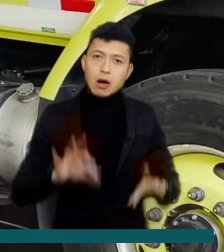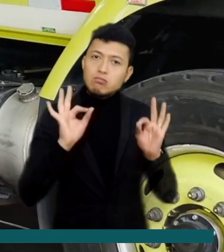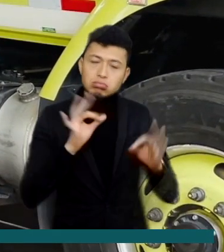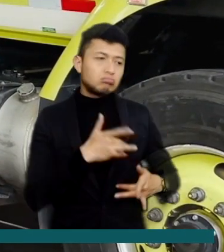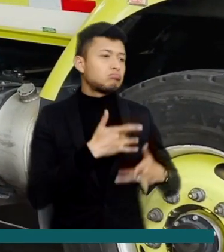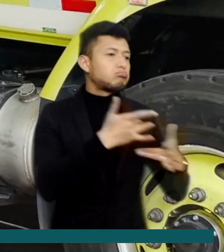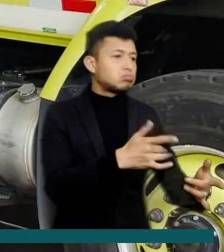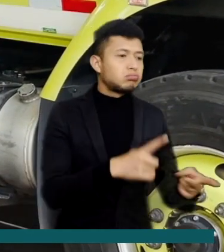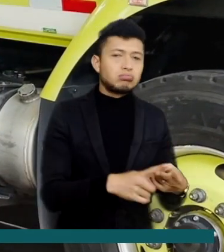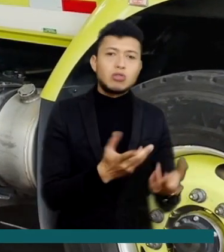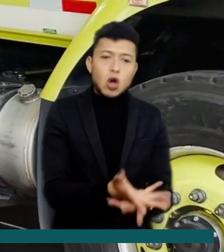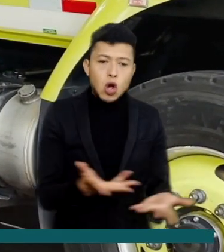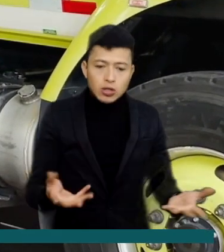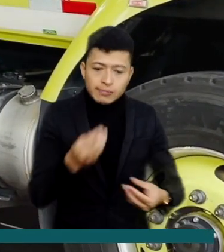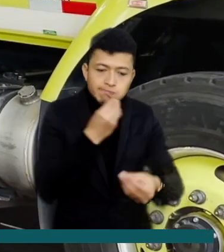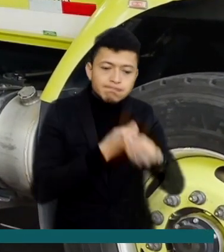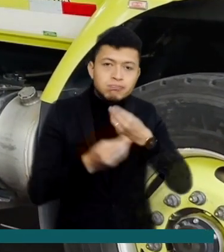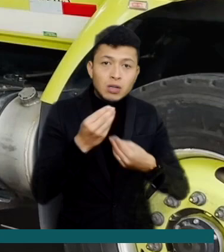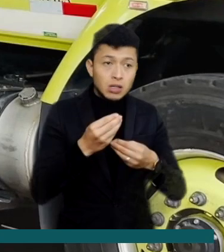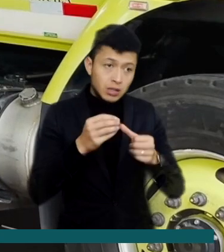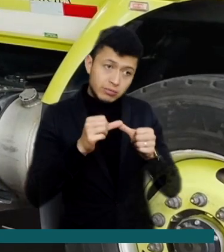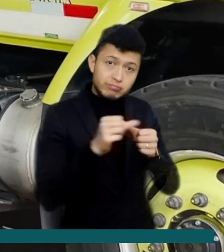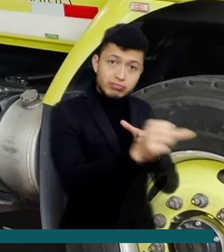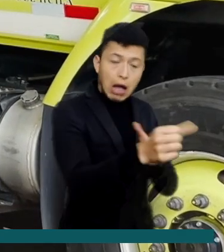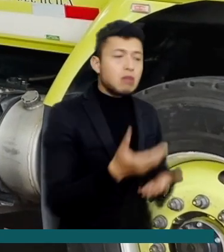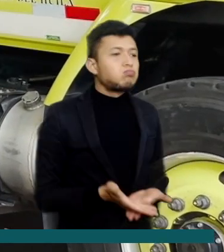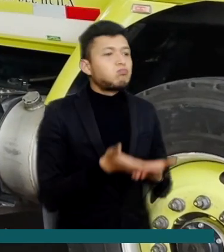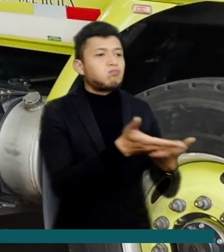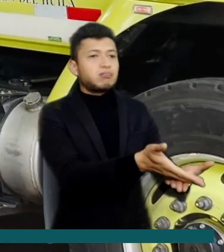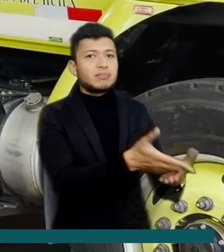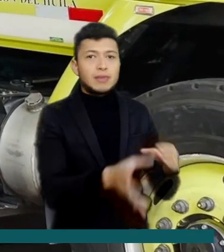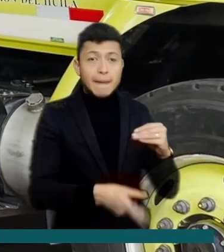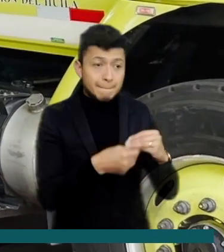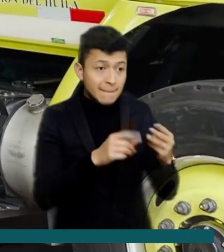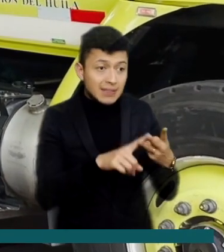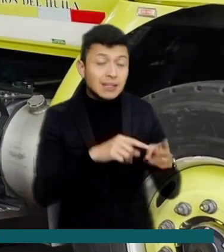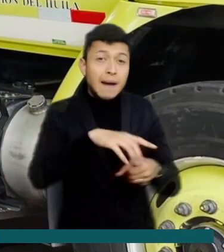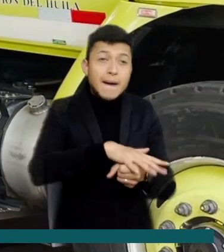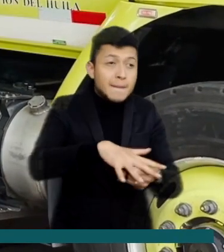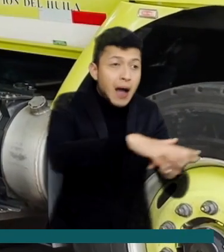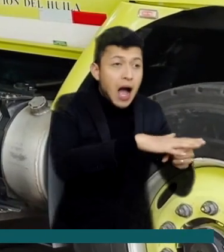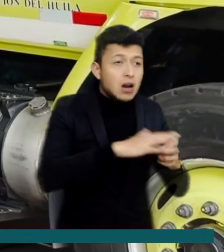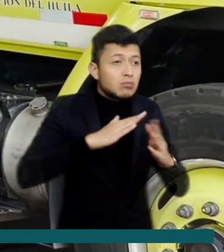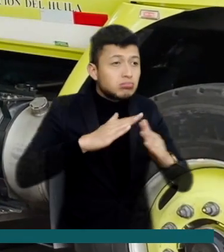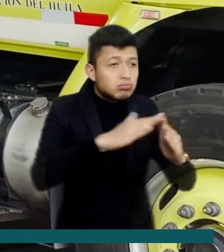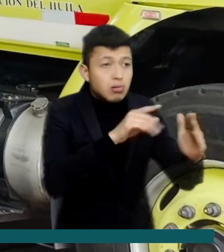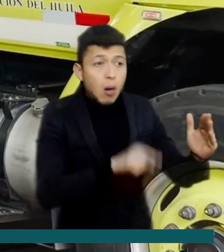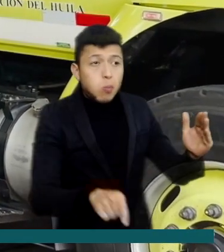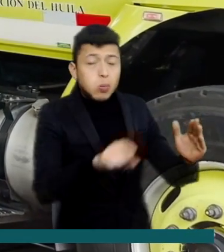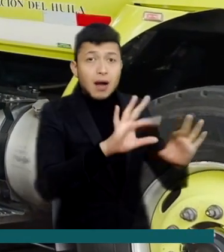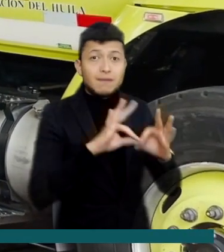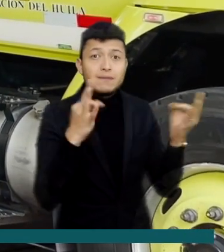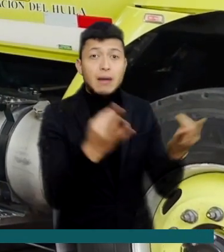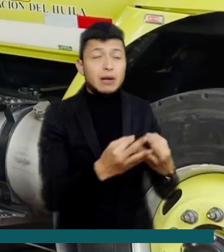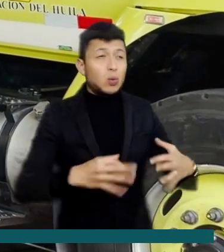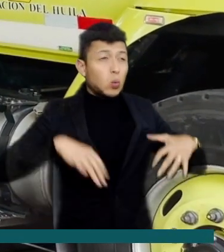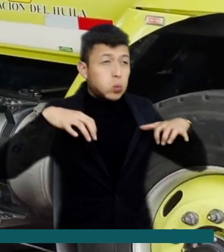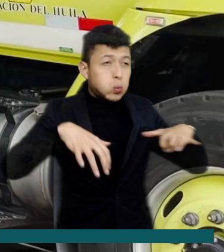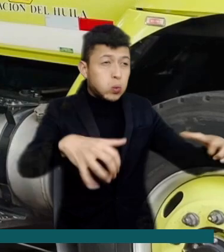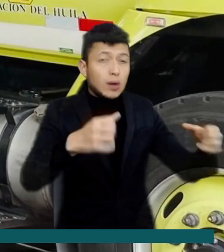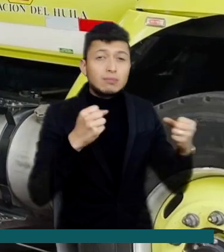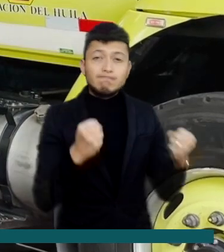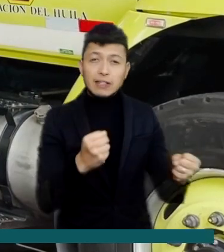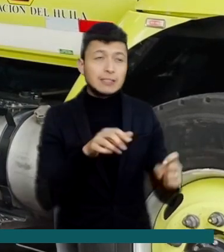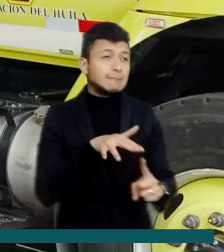buen estado, elementos no perecederos y ayudando a aquellas familias que se encuentran en barrios o asentamientos en donde las